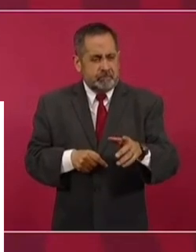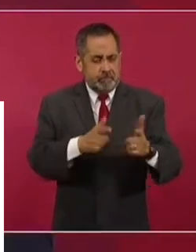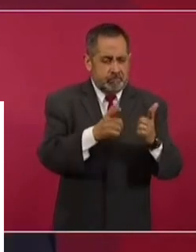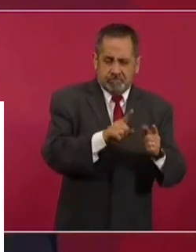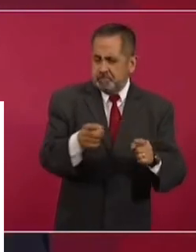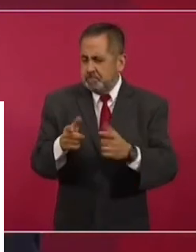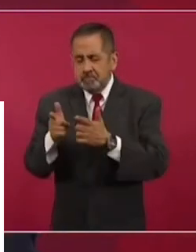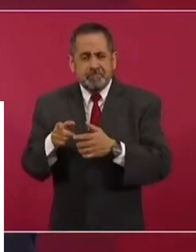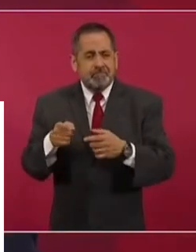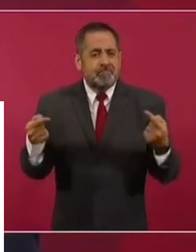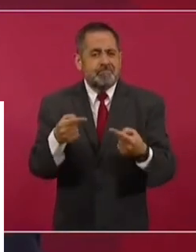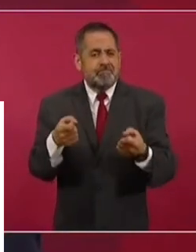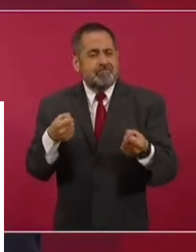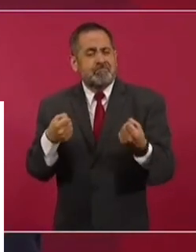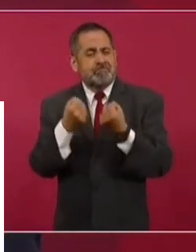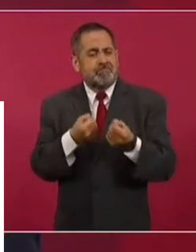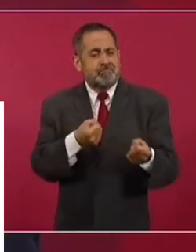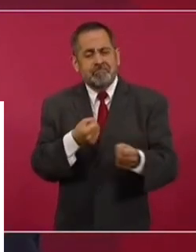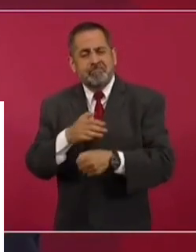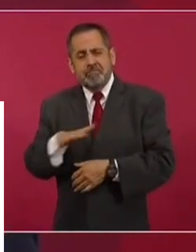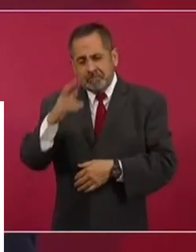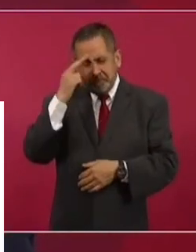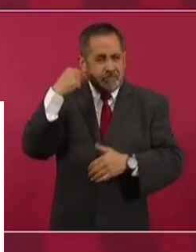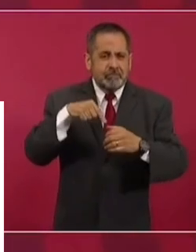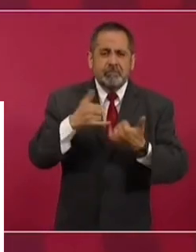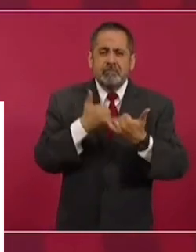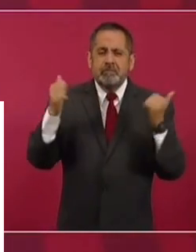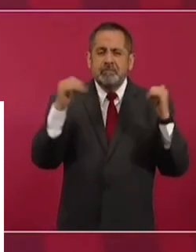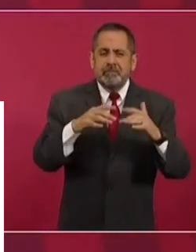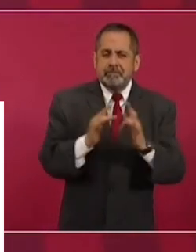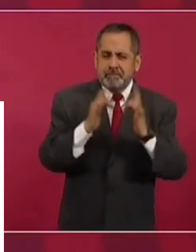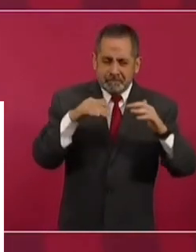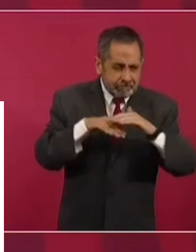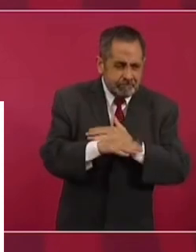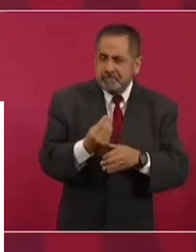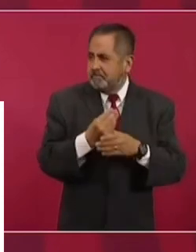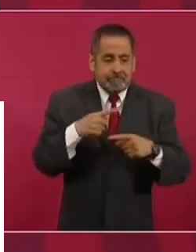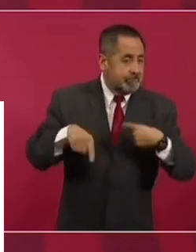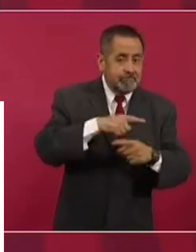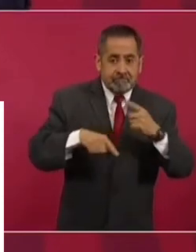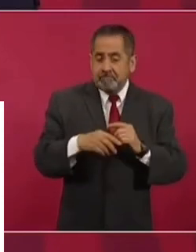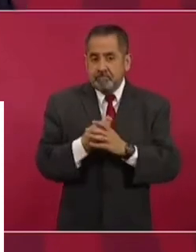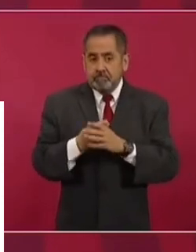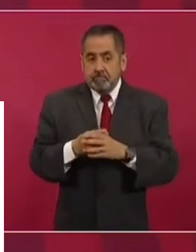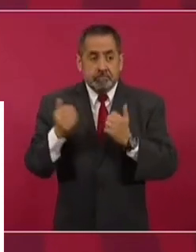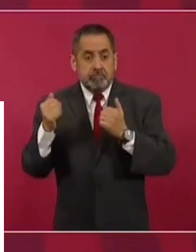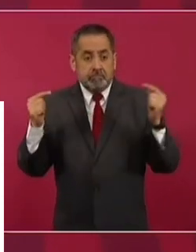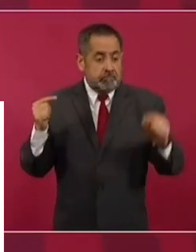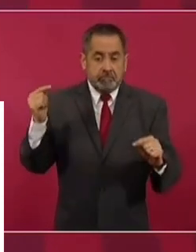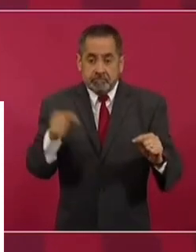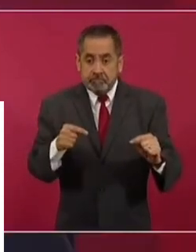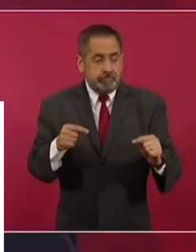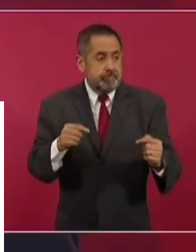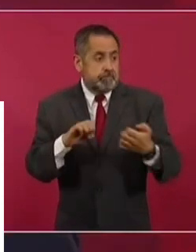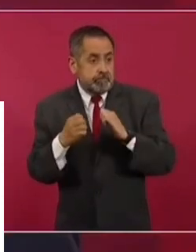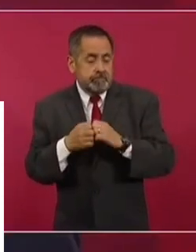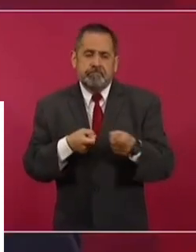contra otro en un palenque clandestino donde estaban y llegaron y